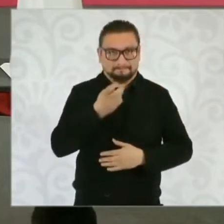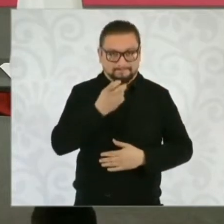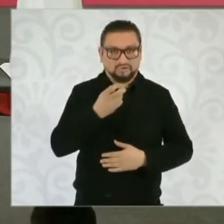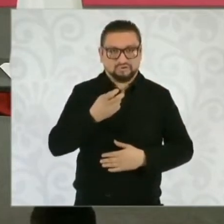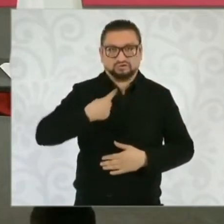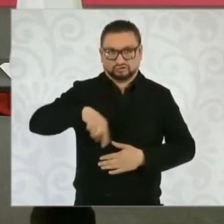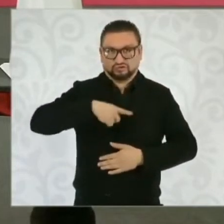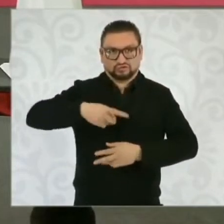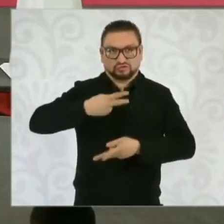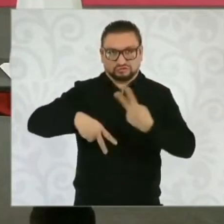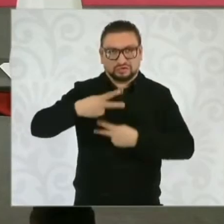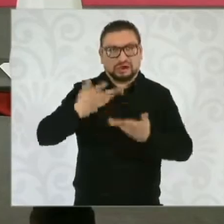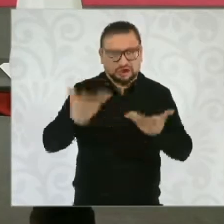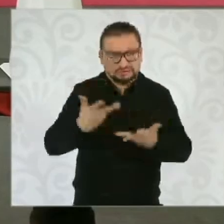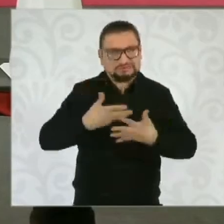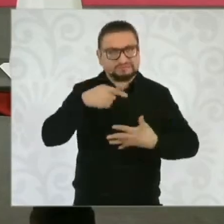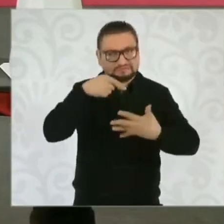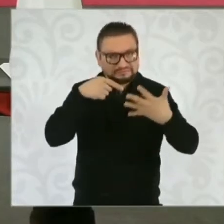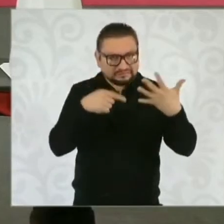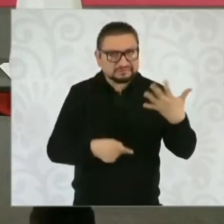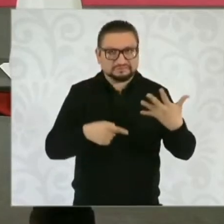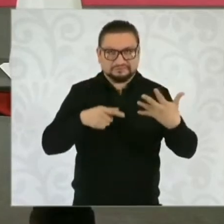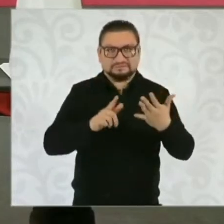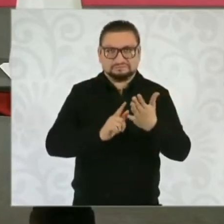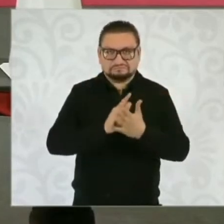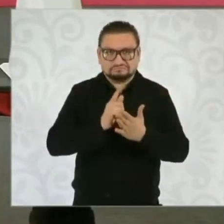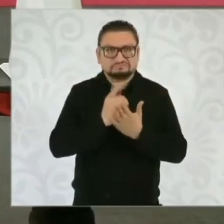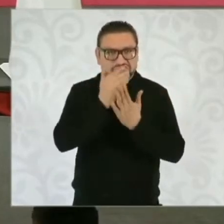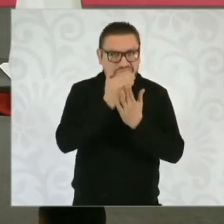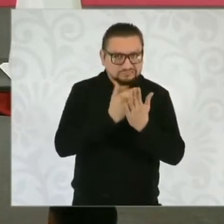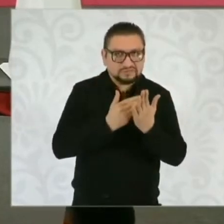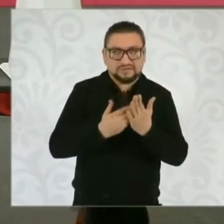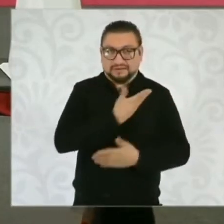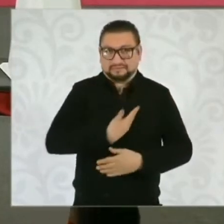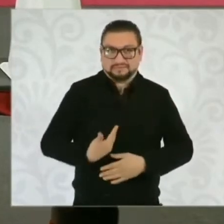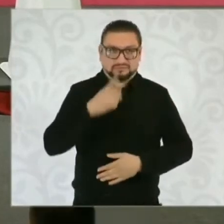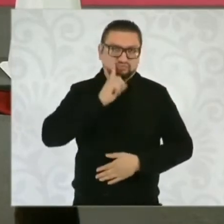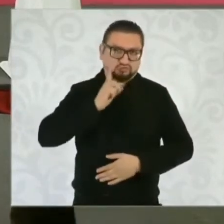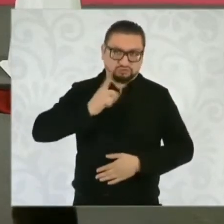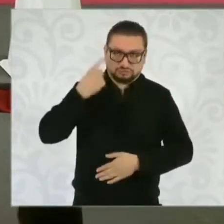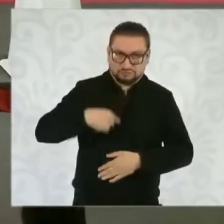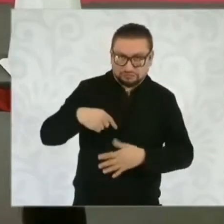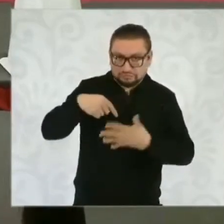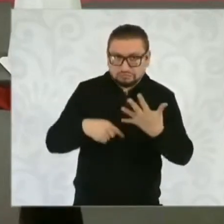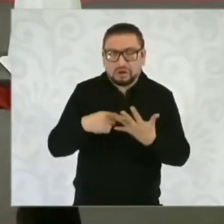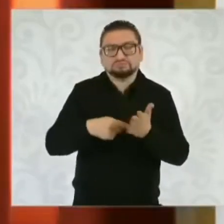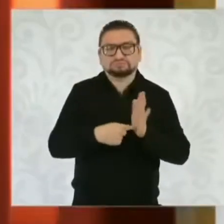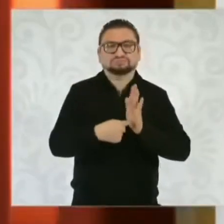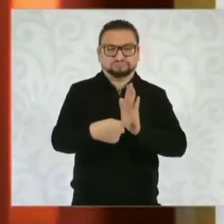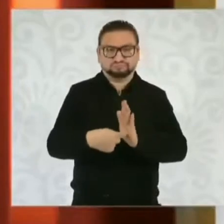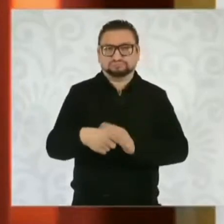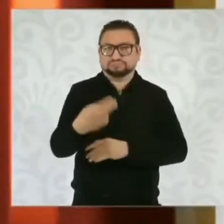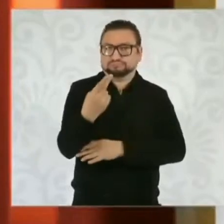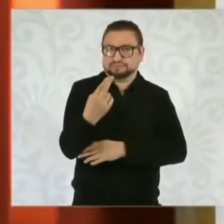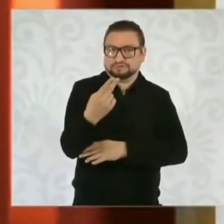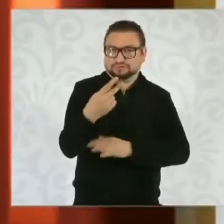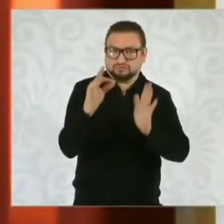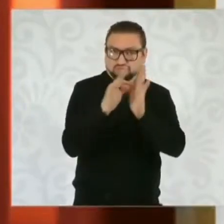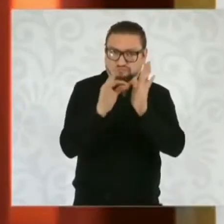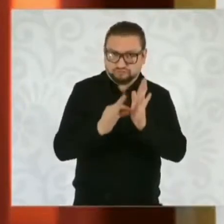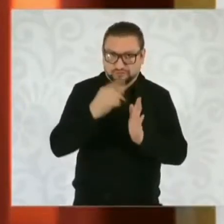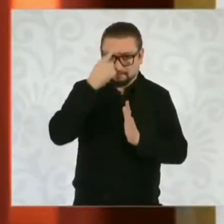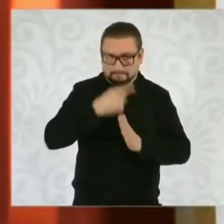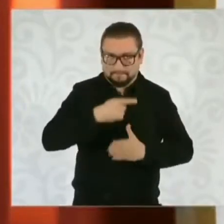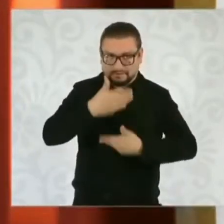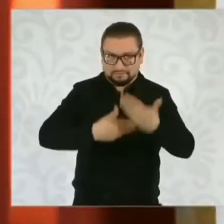eso hemos venido trabajando una serie de lineamientos que nos ha dado la Presidenta y los expresamos en estos 25 puntos